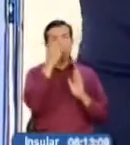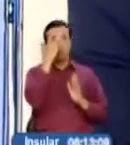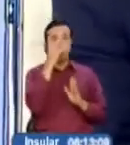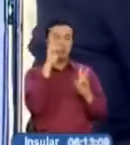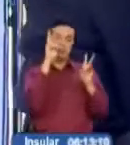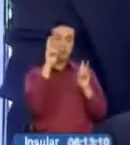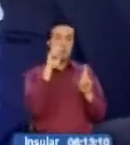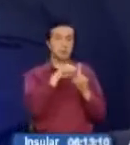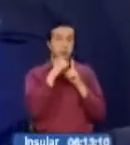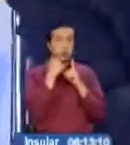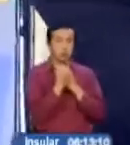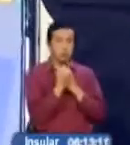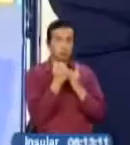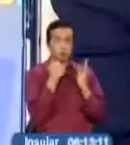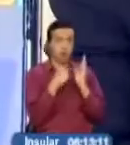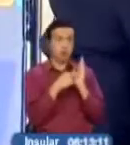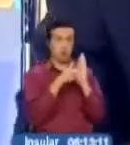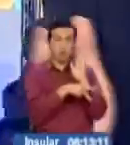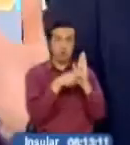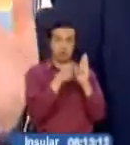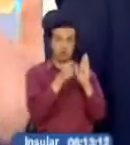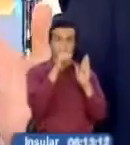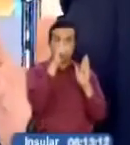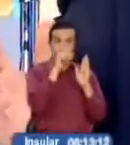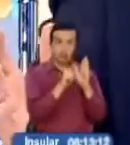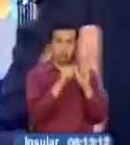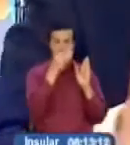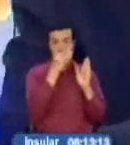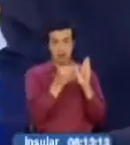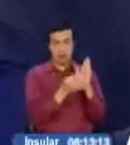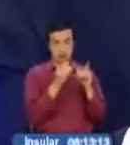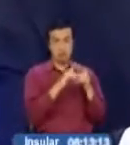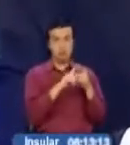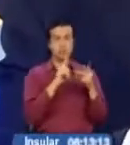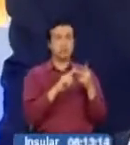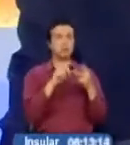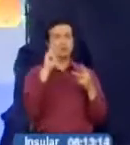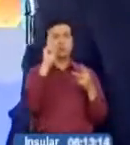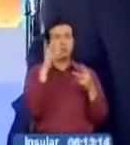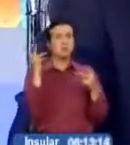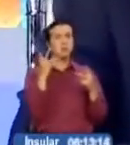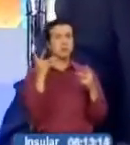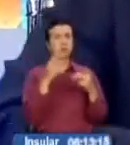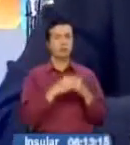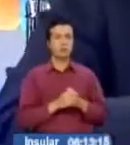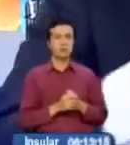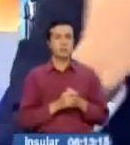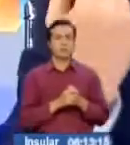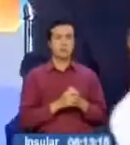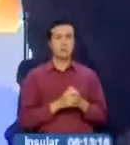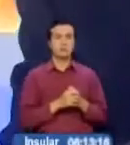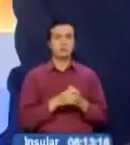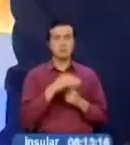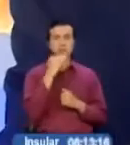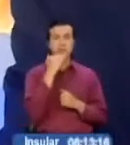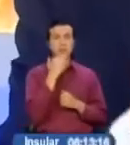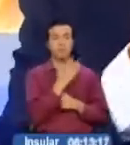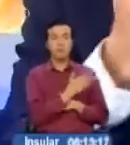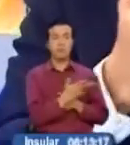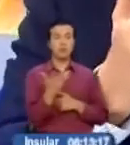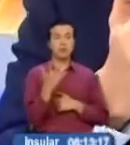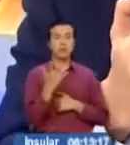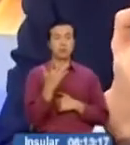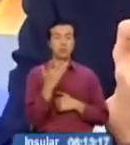temas coyunturales. La una, la disminución del precio del petróleo, que fue una realidad, pero la otra es por el rebote y la amplificación de